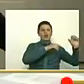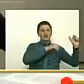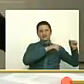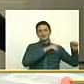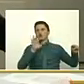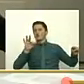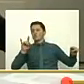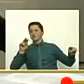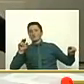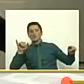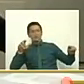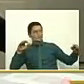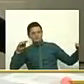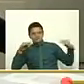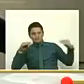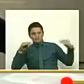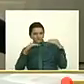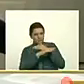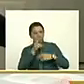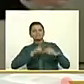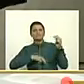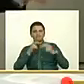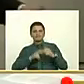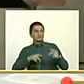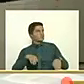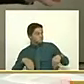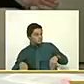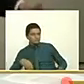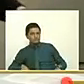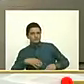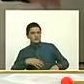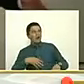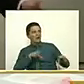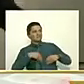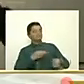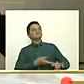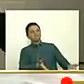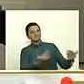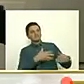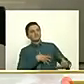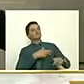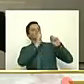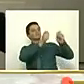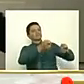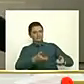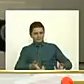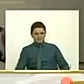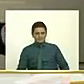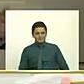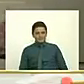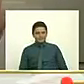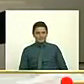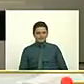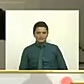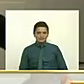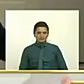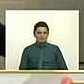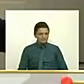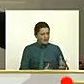Luis Alberto Villegas aparece precisamente en la confesión, llamémoslo así, o en los informes más bien, porque estos eran